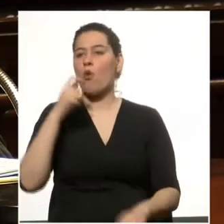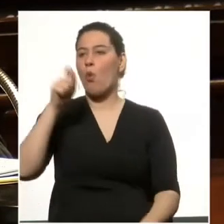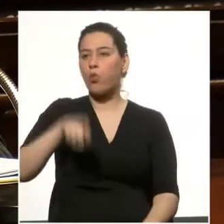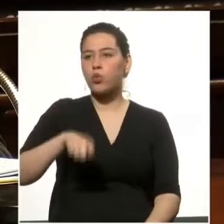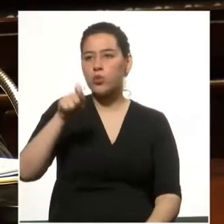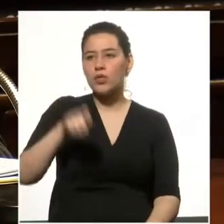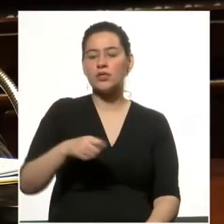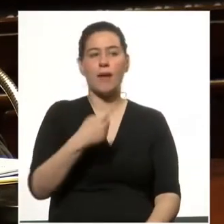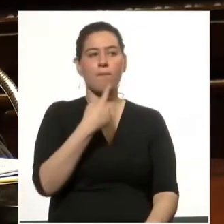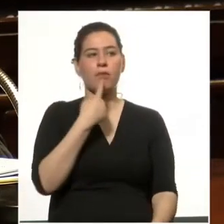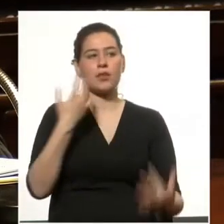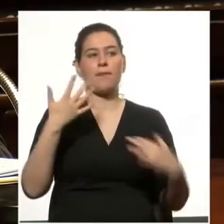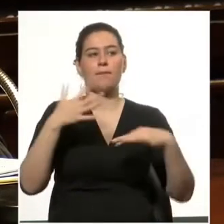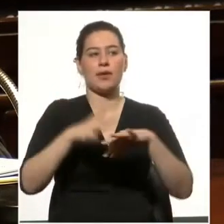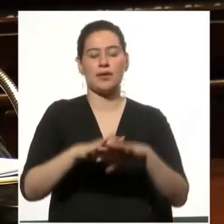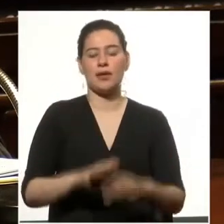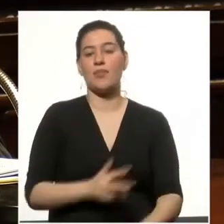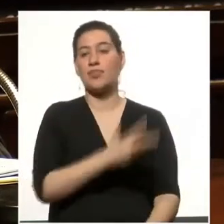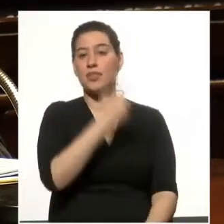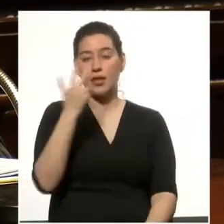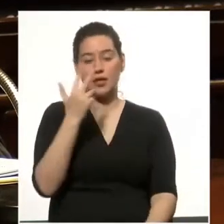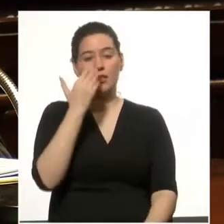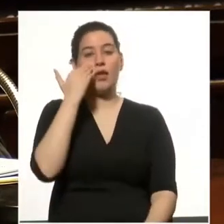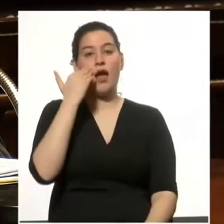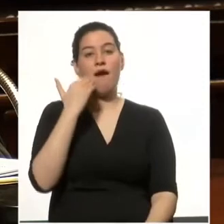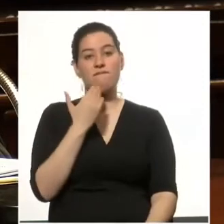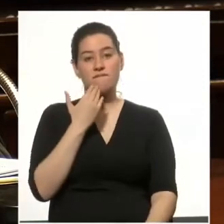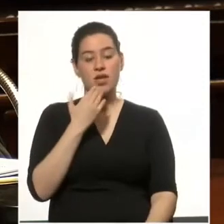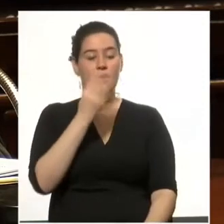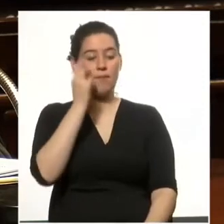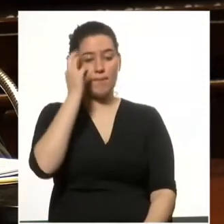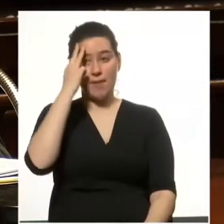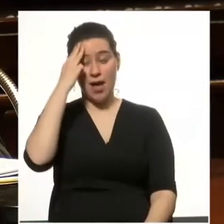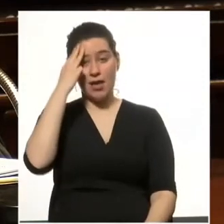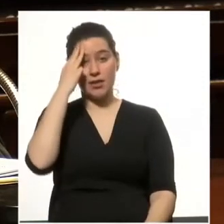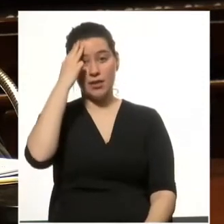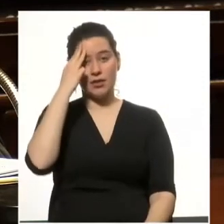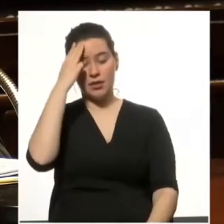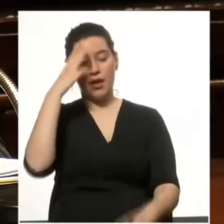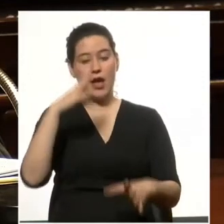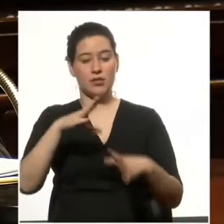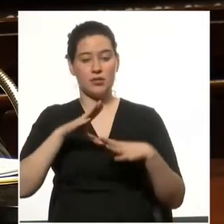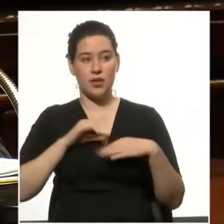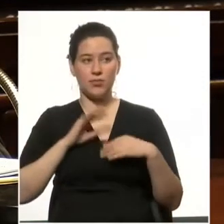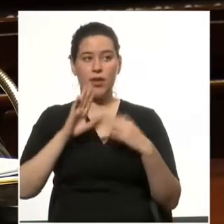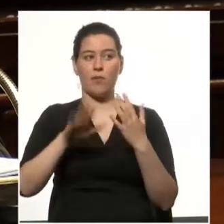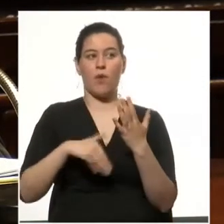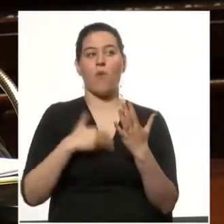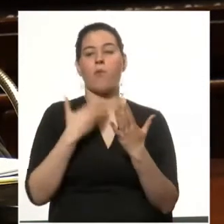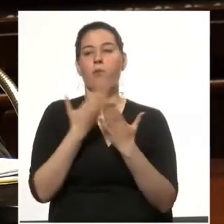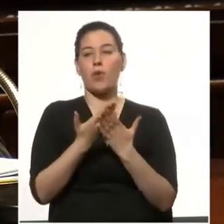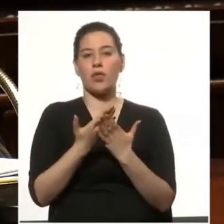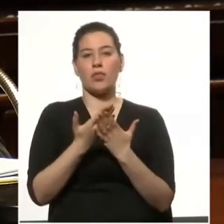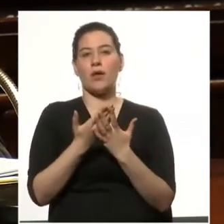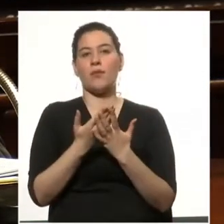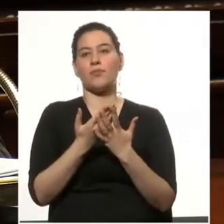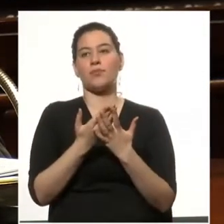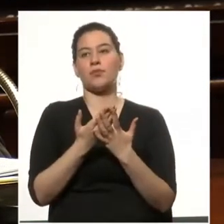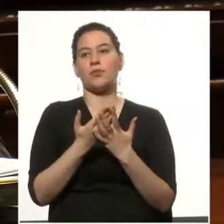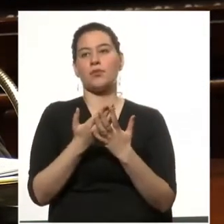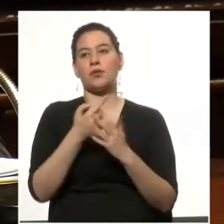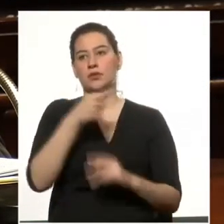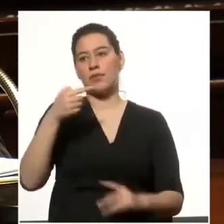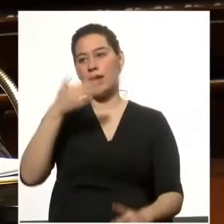la política. El 3 de abril, el general Manini Ríos acepta la propuesta que se le había hecho